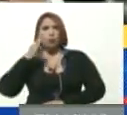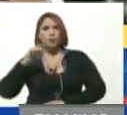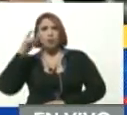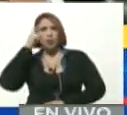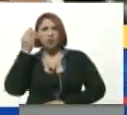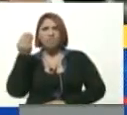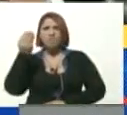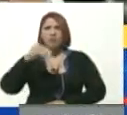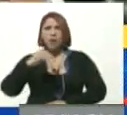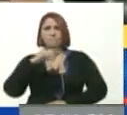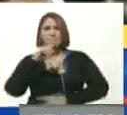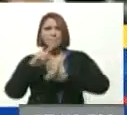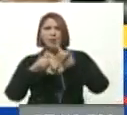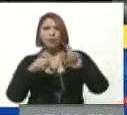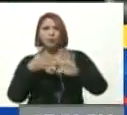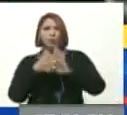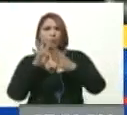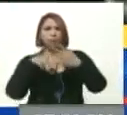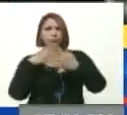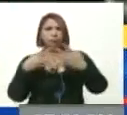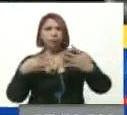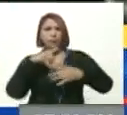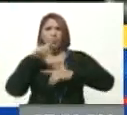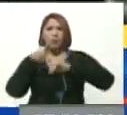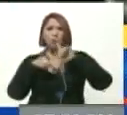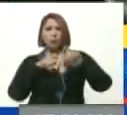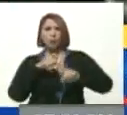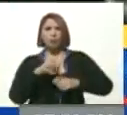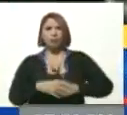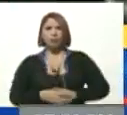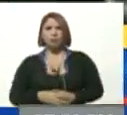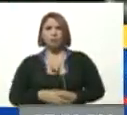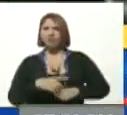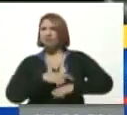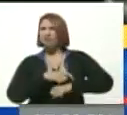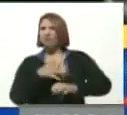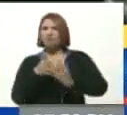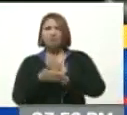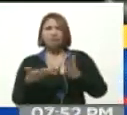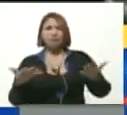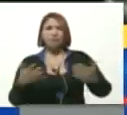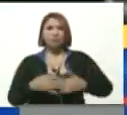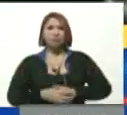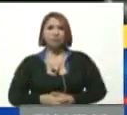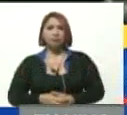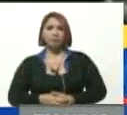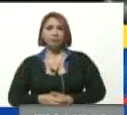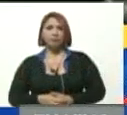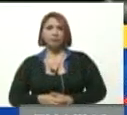ahí, Boris, en tu agenda de preguntas? ¿Son qué hora es? Son las